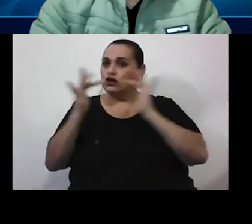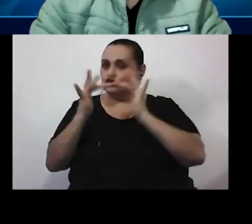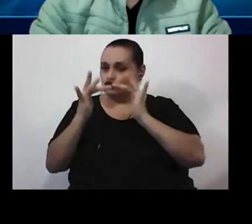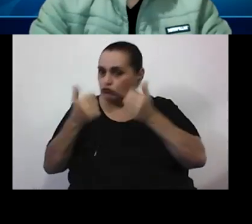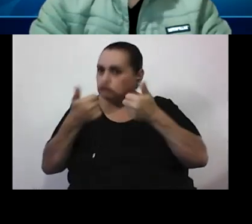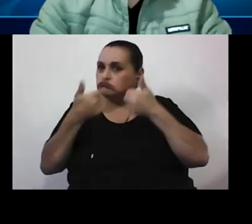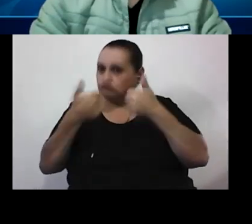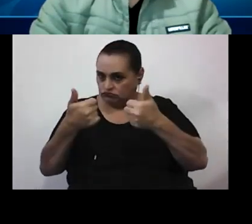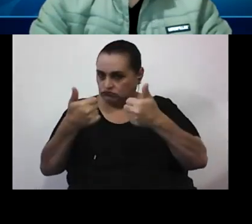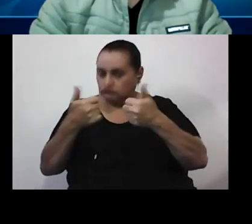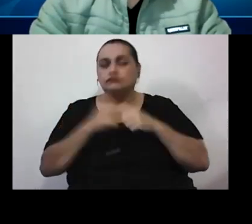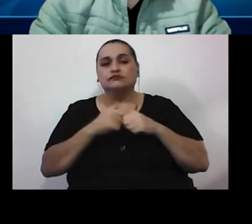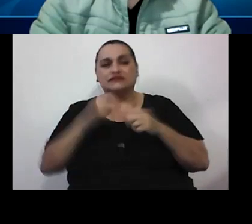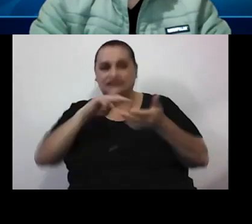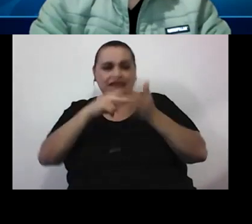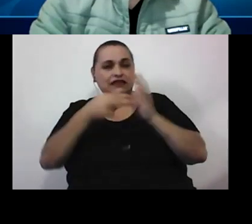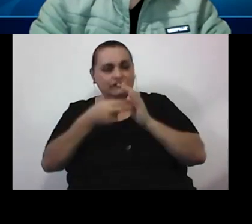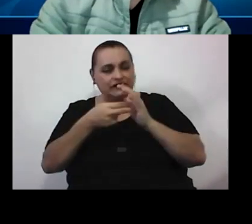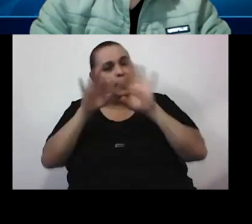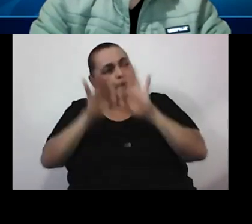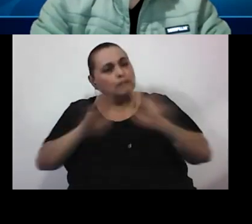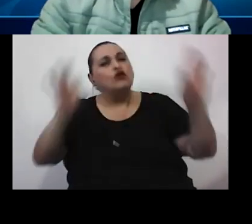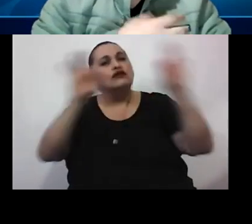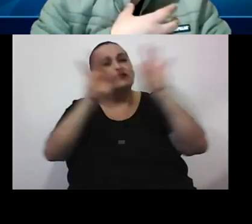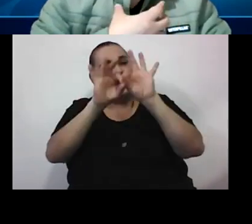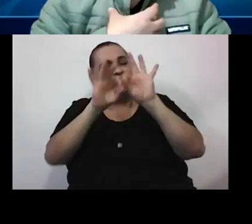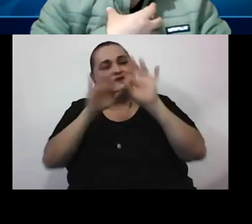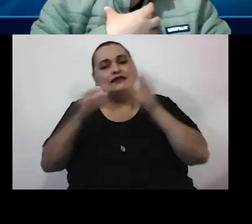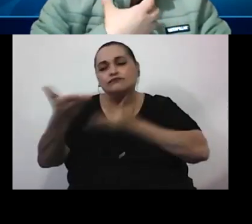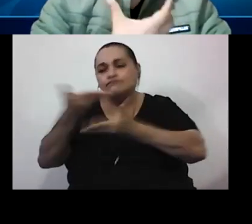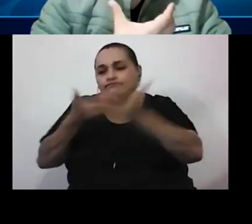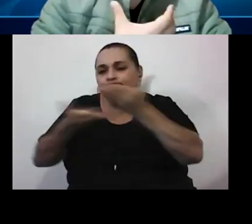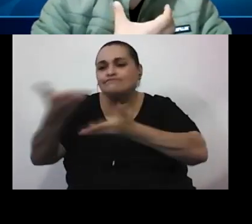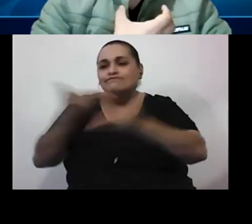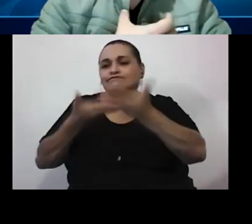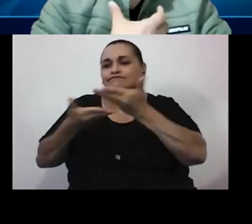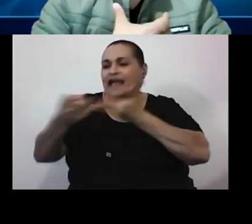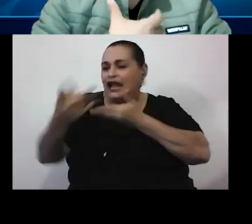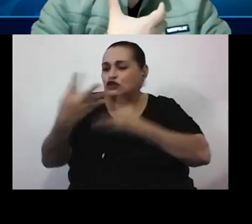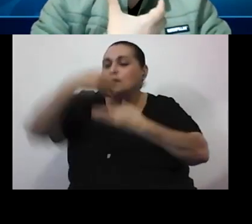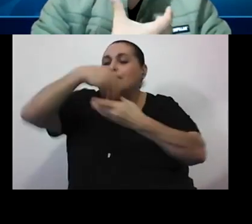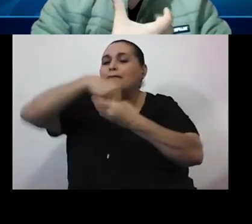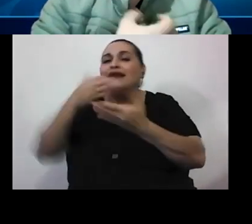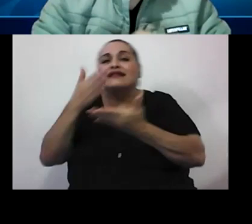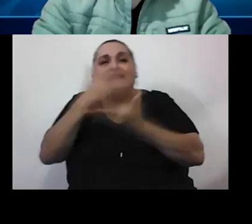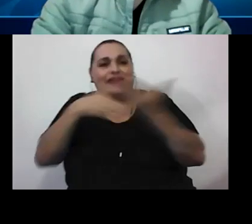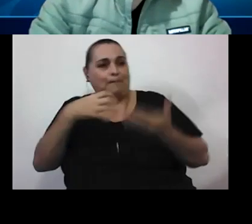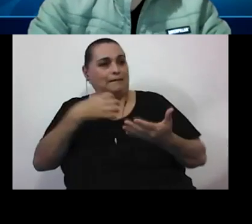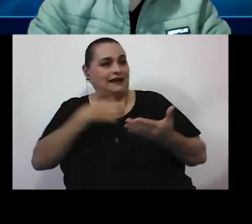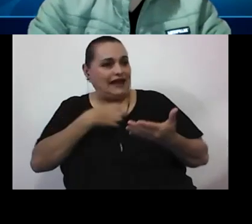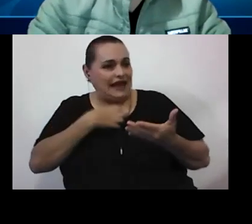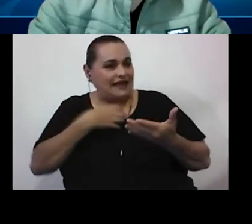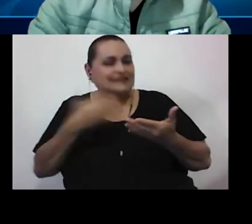conectados. Eso quiere decir la importancia de fomentar sentirse parte de, que pertenecen a,